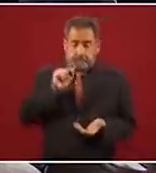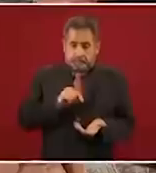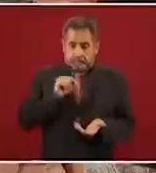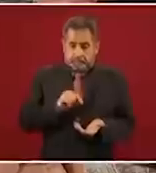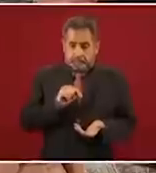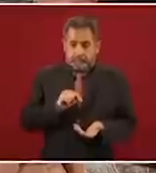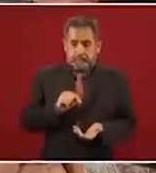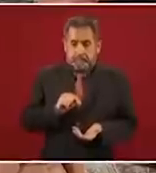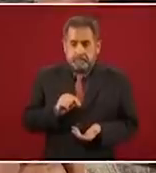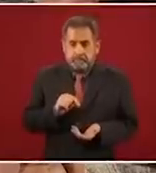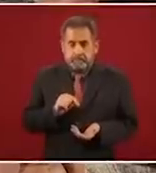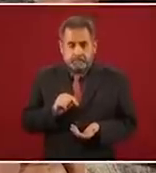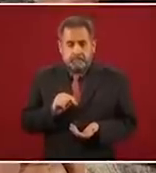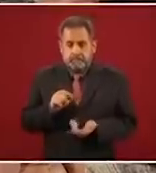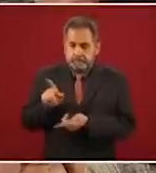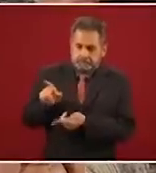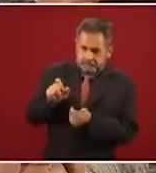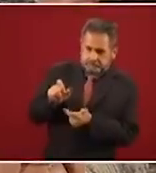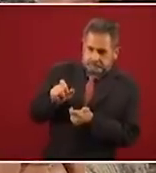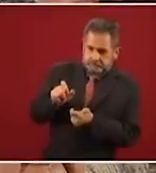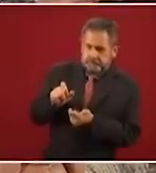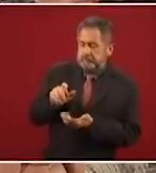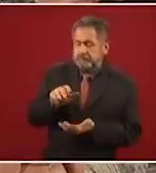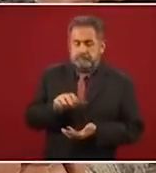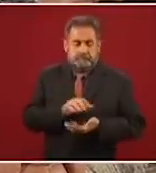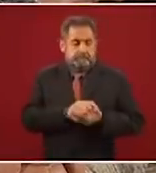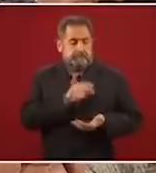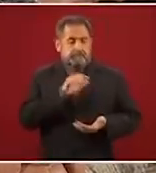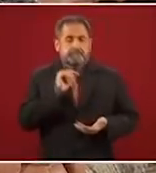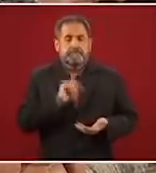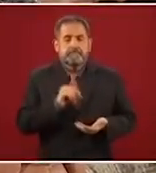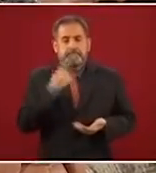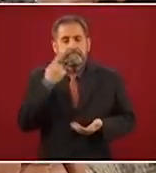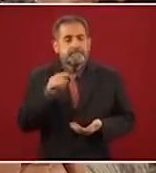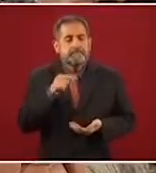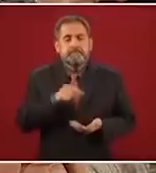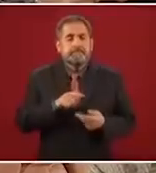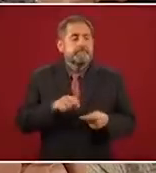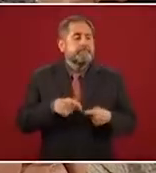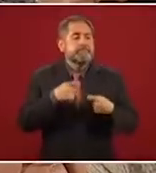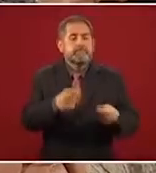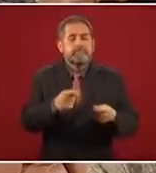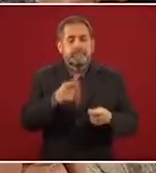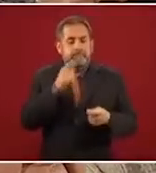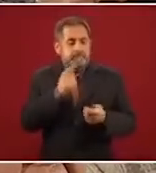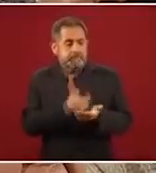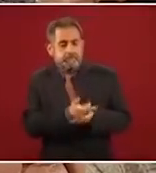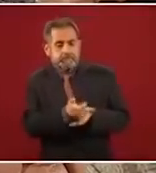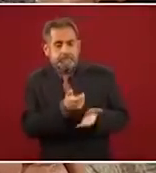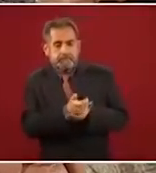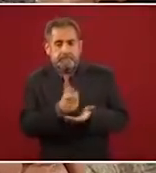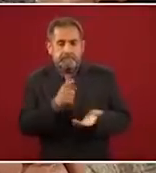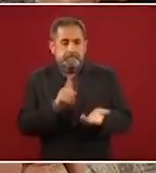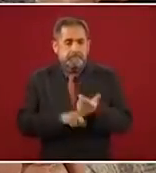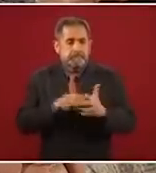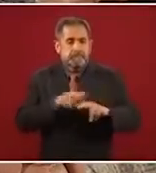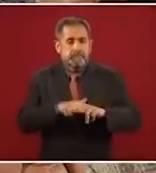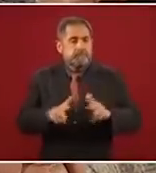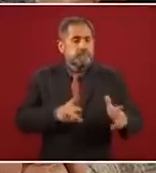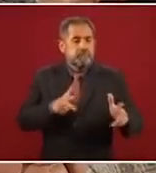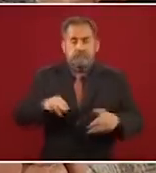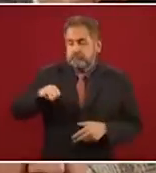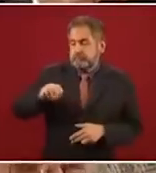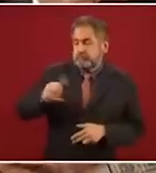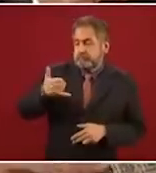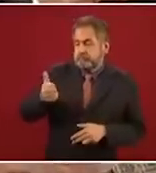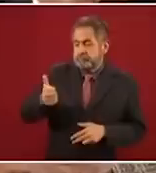estos recursos que se obtienen cobrando estos derechos para el financiamiento del Tren Maya.